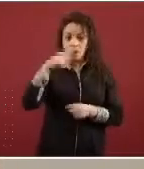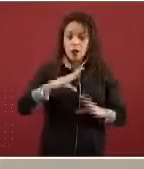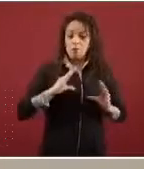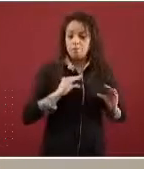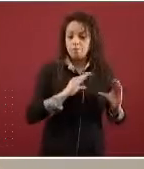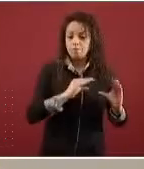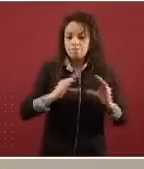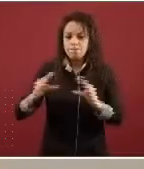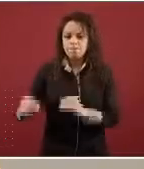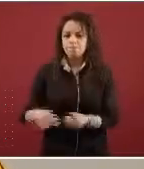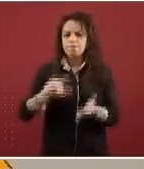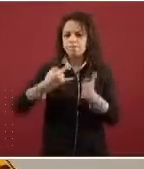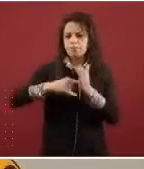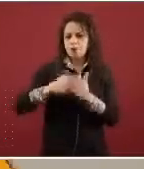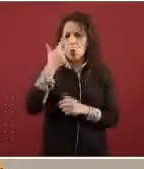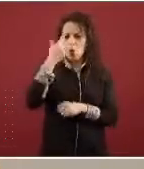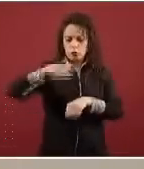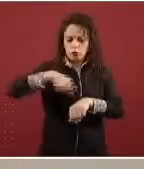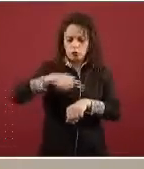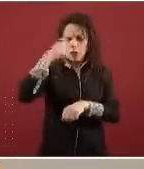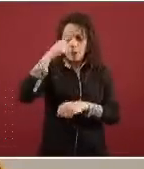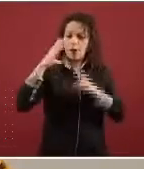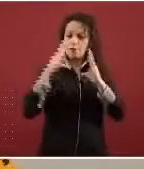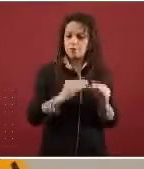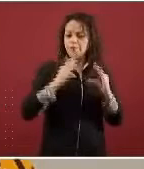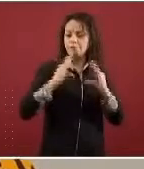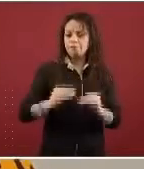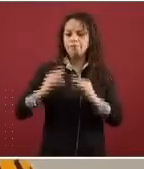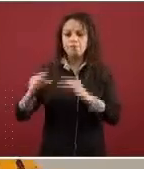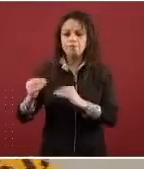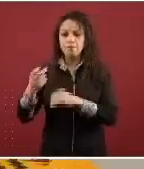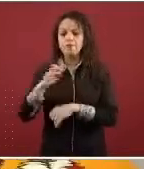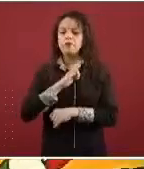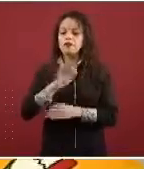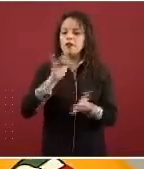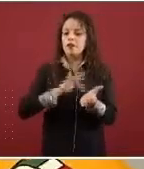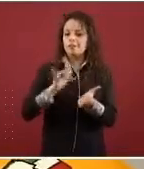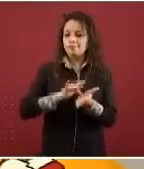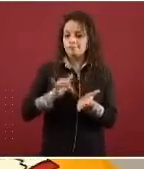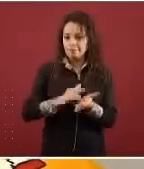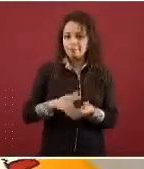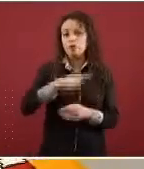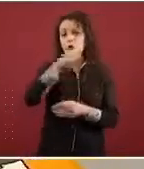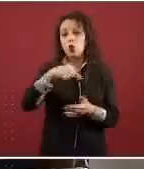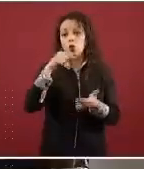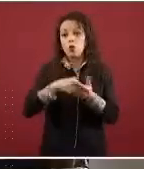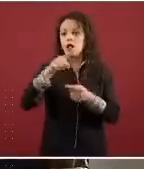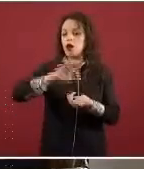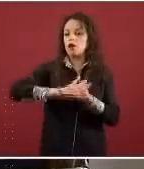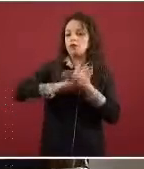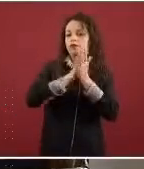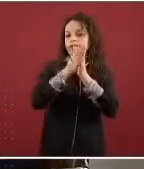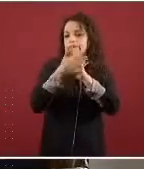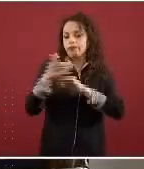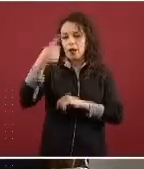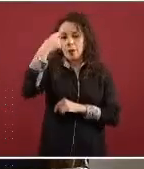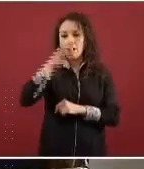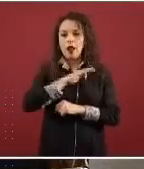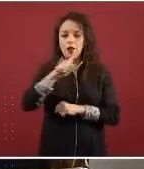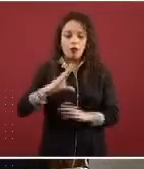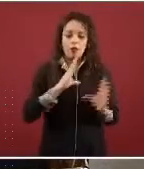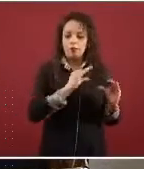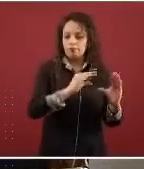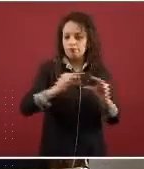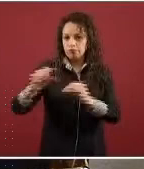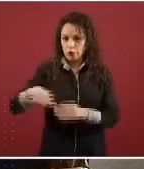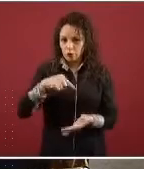horas le demos la capacitación para que nos puedan apoyar en las instalaciones que vamos a reconvertir. También el día de hoy se